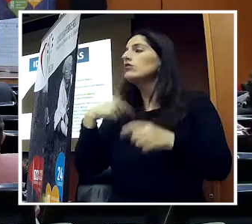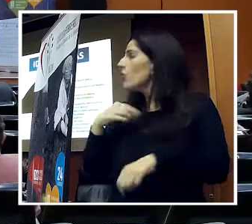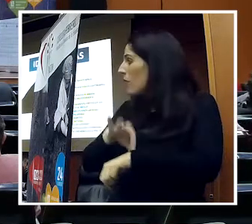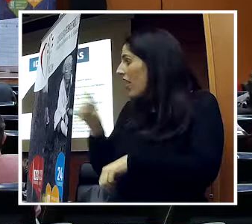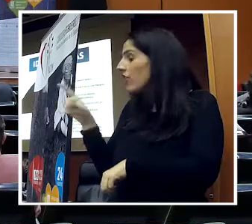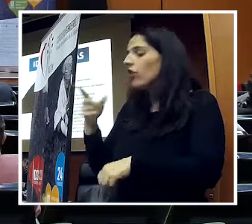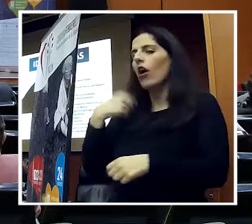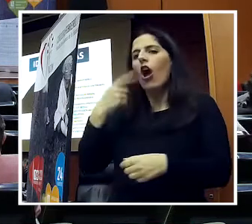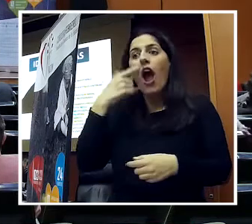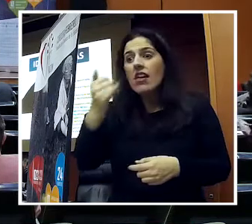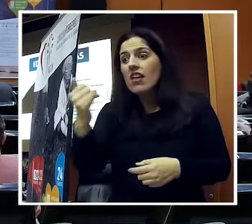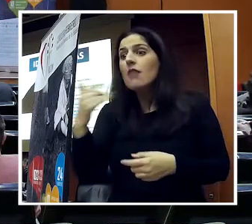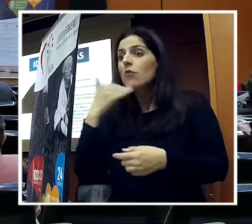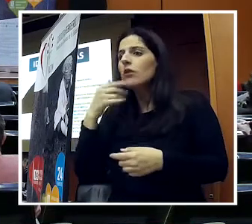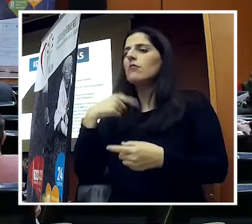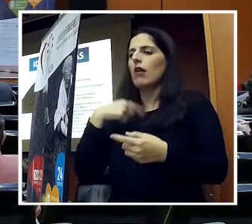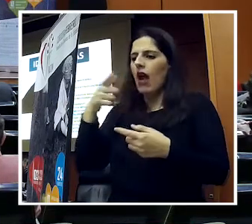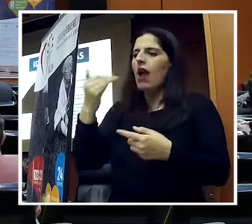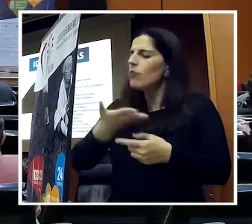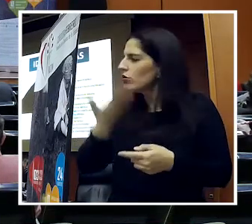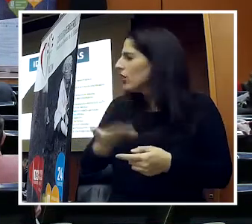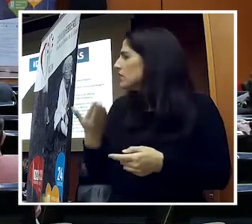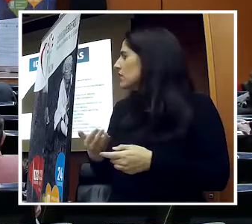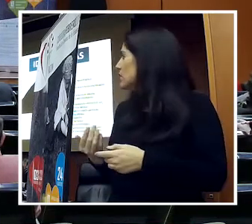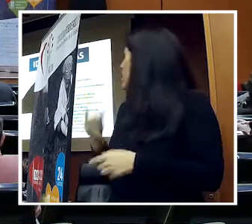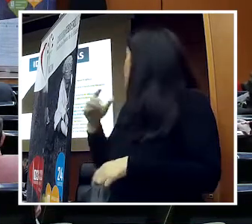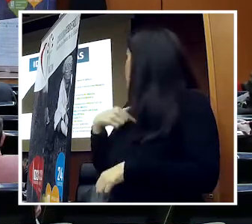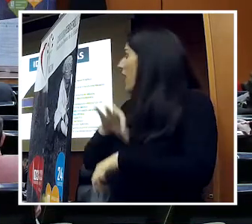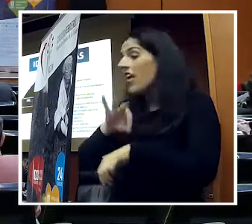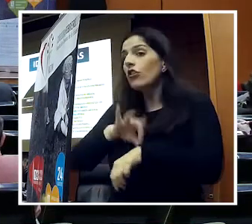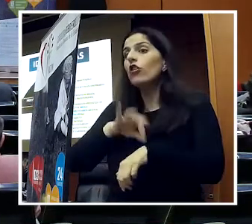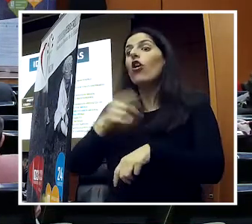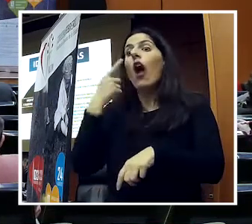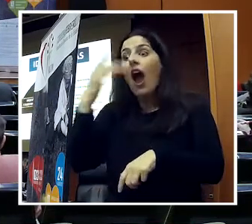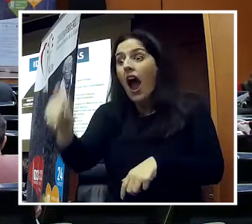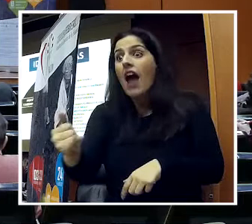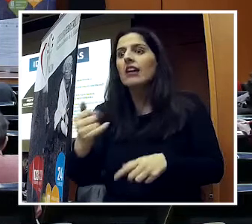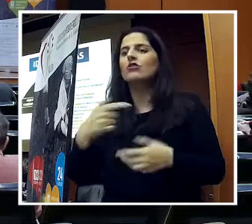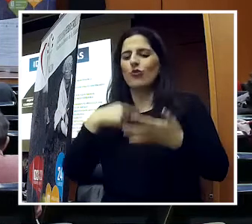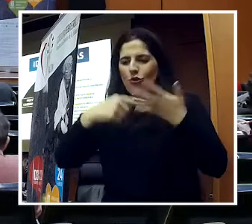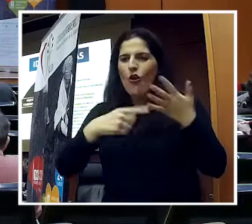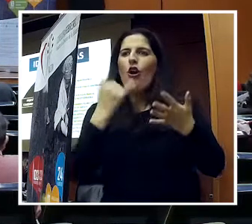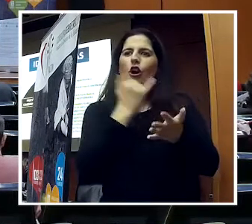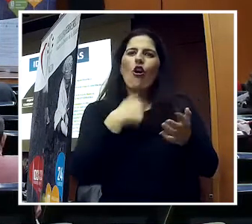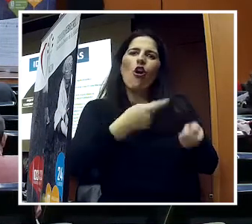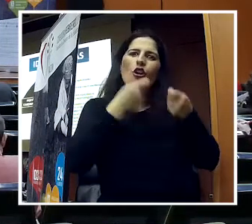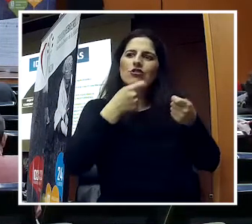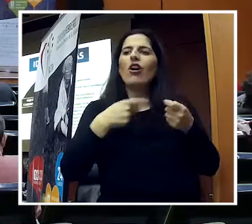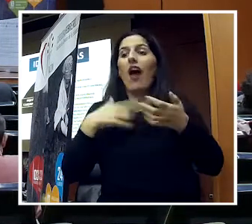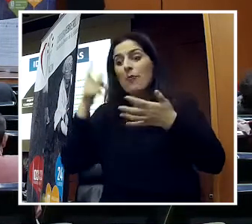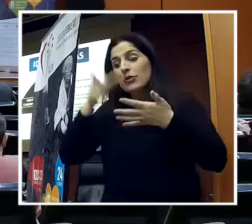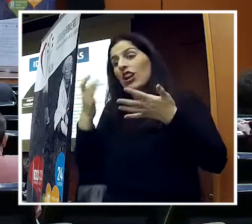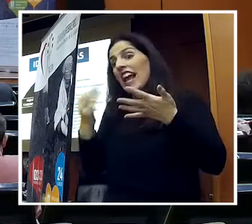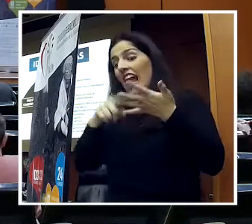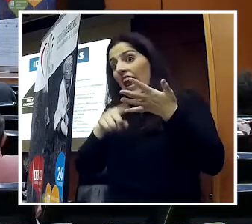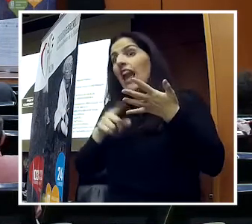puedan tener la presión arterial elevada, etcétera, etcétera, en nuestras consultas para poder actuar sobre ellos, ¿no? Y con ello, con un objetivo clarísimo que